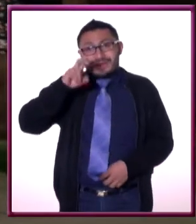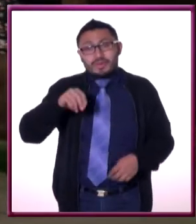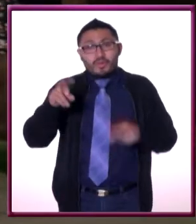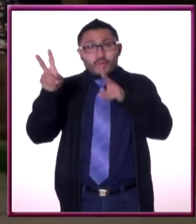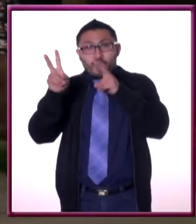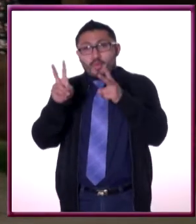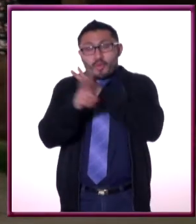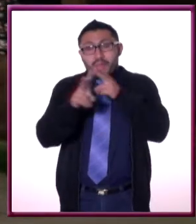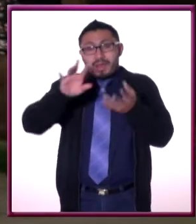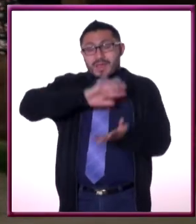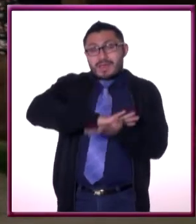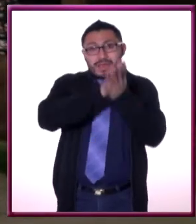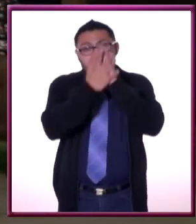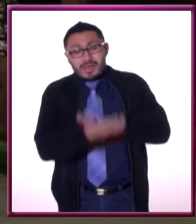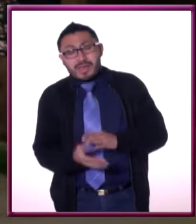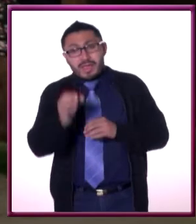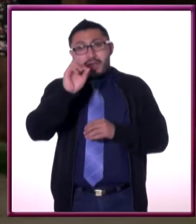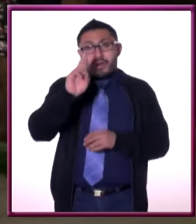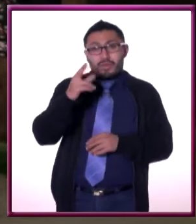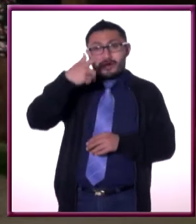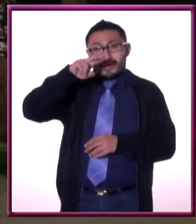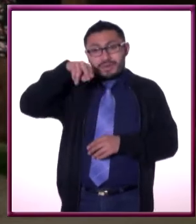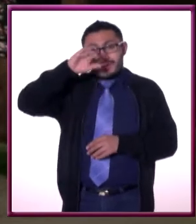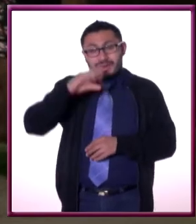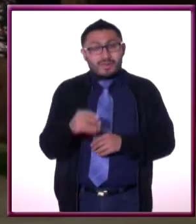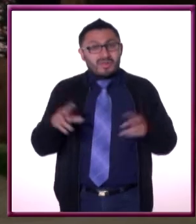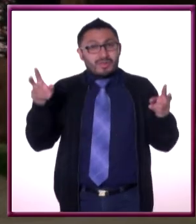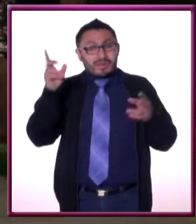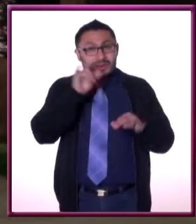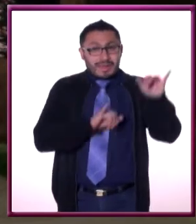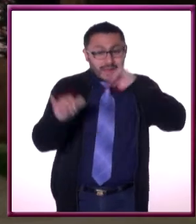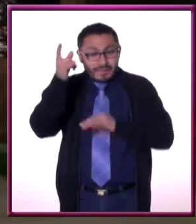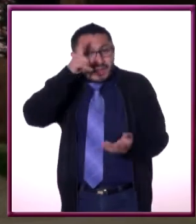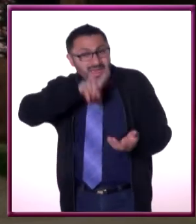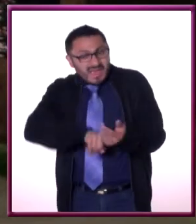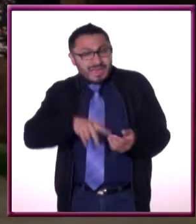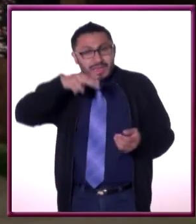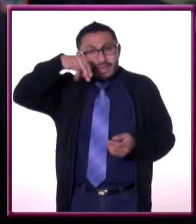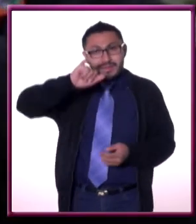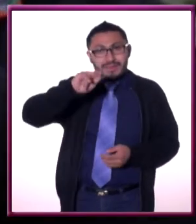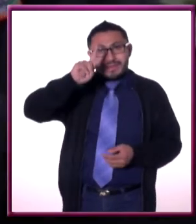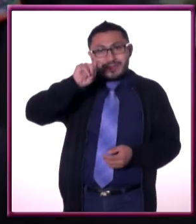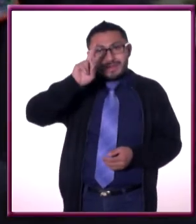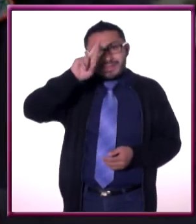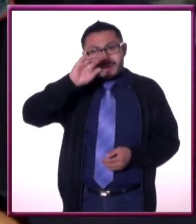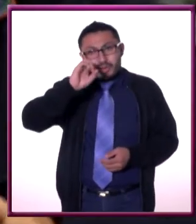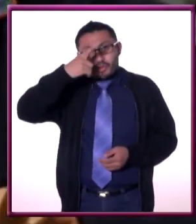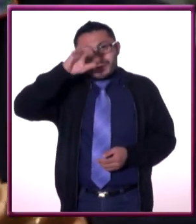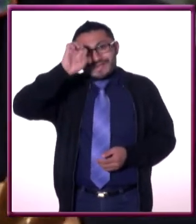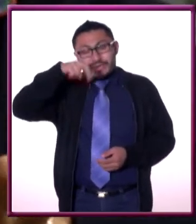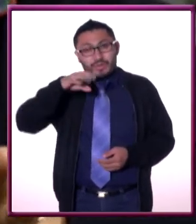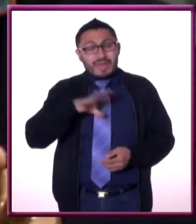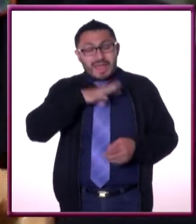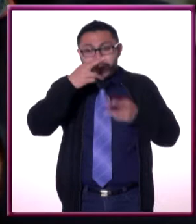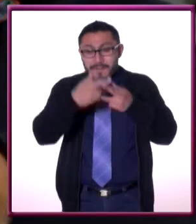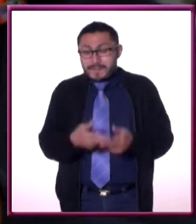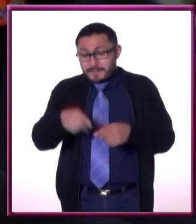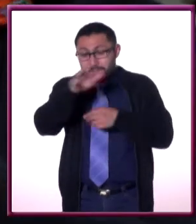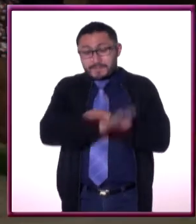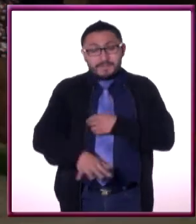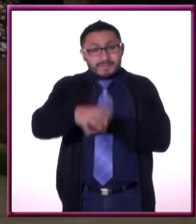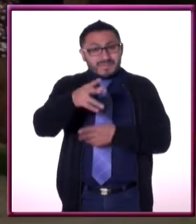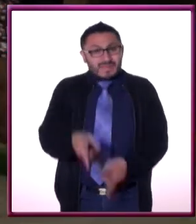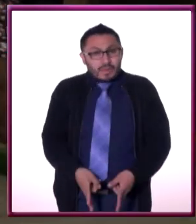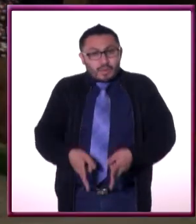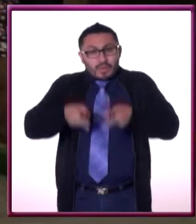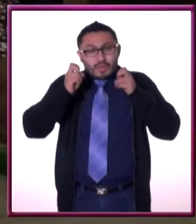lo convierten en nitrógeno orgánico, en sustancias químicas que contienen nitrógeno y que entonces se quedan además en el suelo y lo